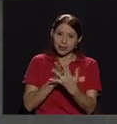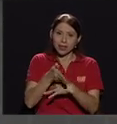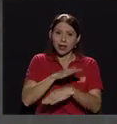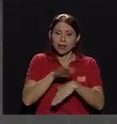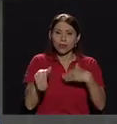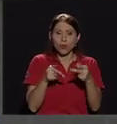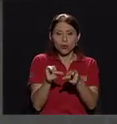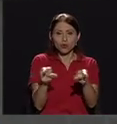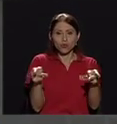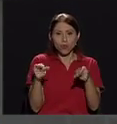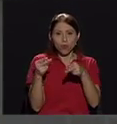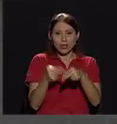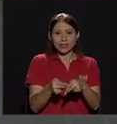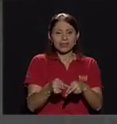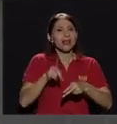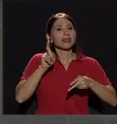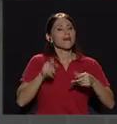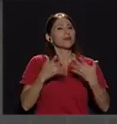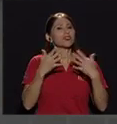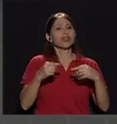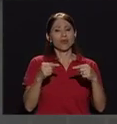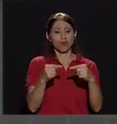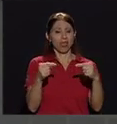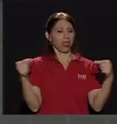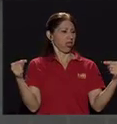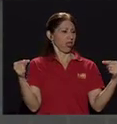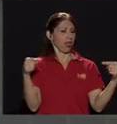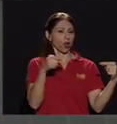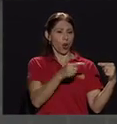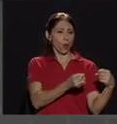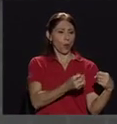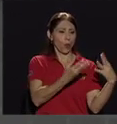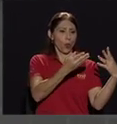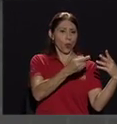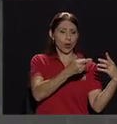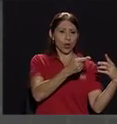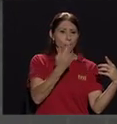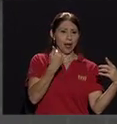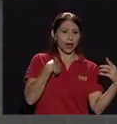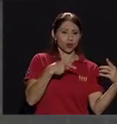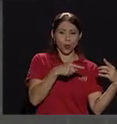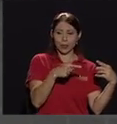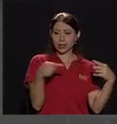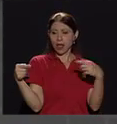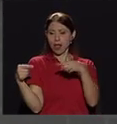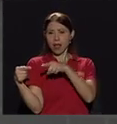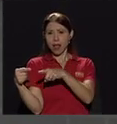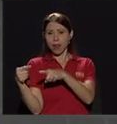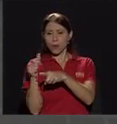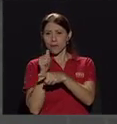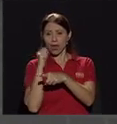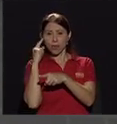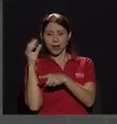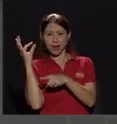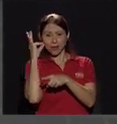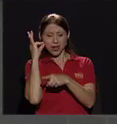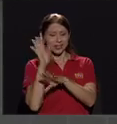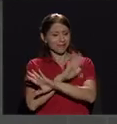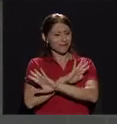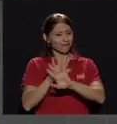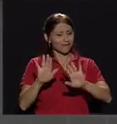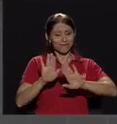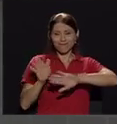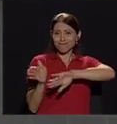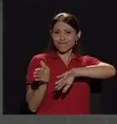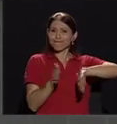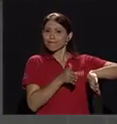los puestos y hay que romper con esa dicotomía de lo público para los hombres y lo privado para las mujeres. Yo